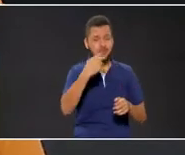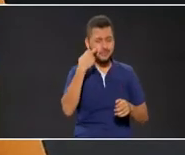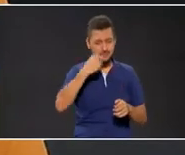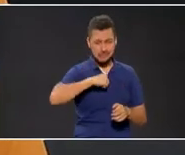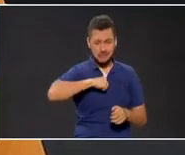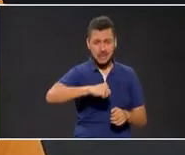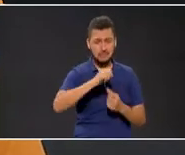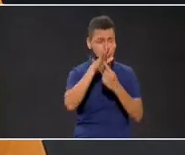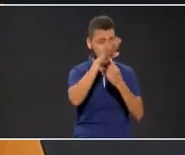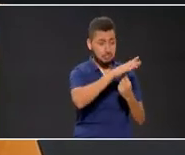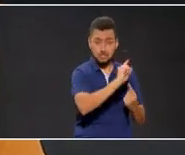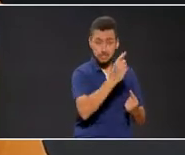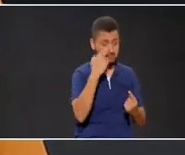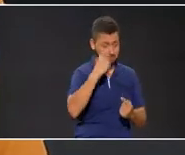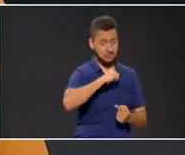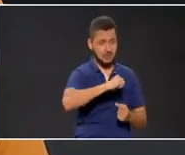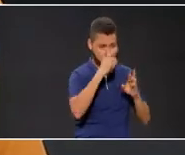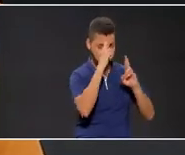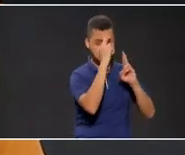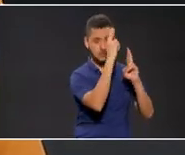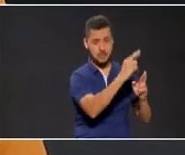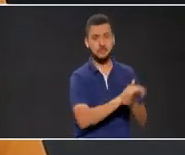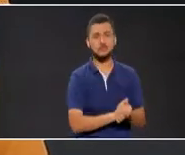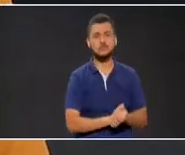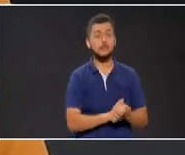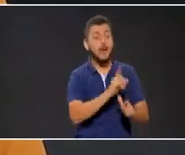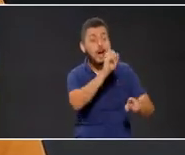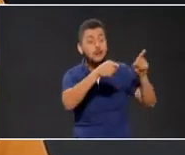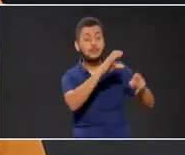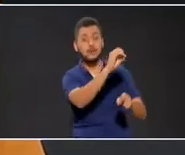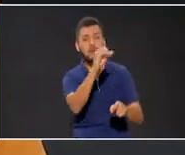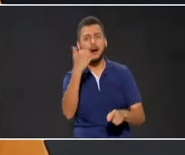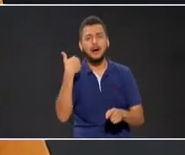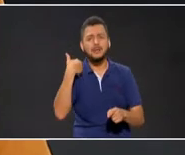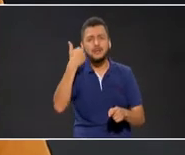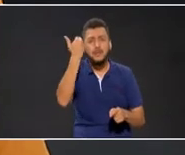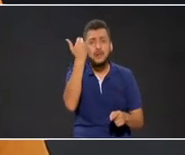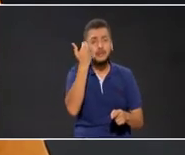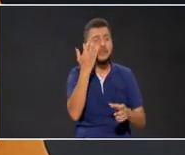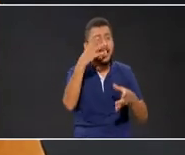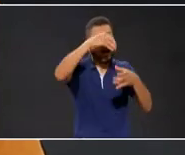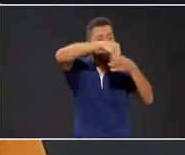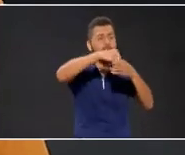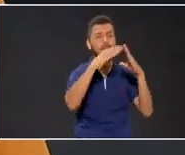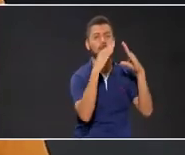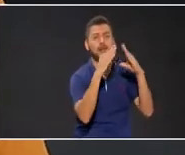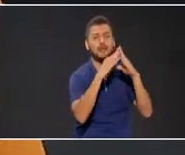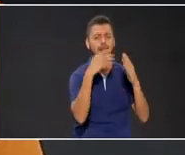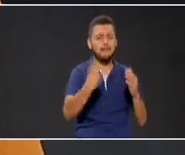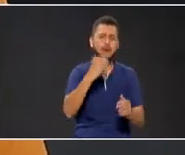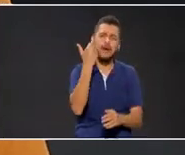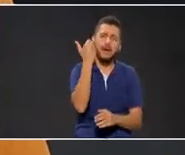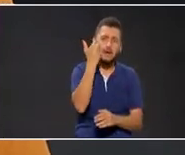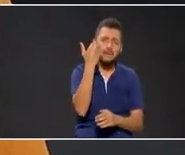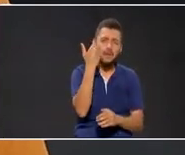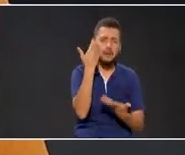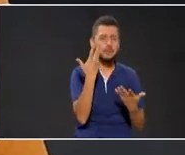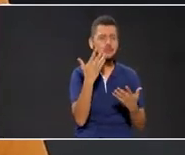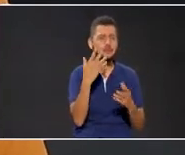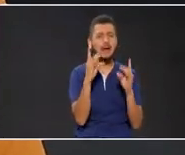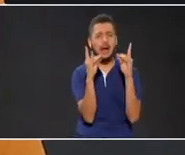médico en casa para que cuide también su nutrición los adultos mayores no se nutren muy bien